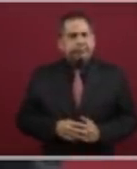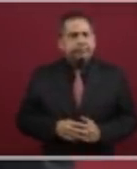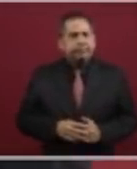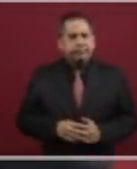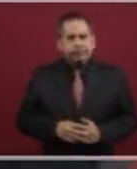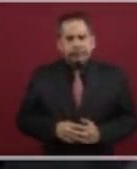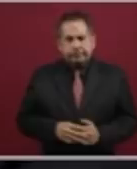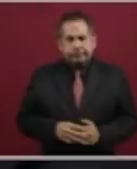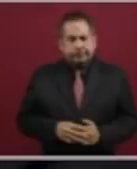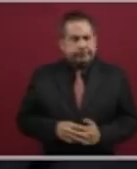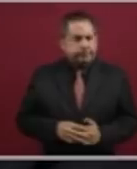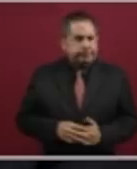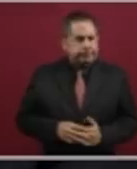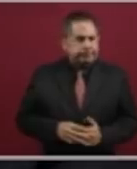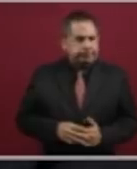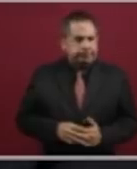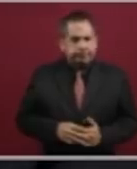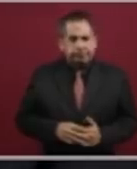mis